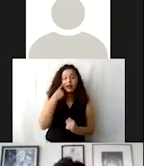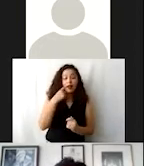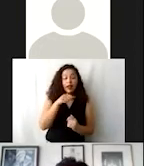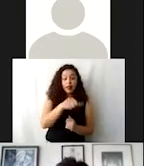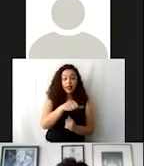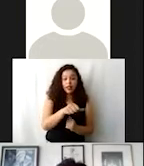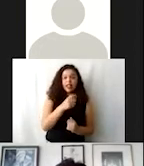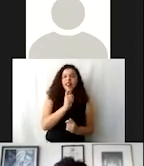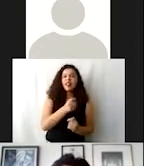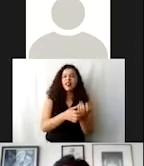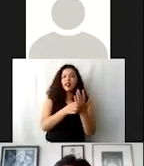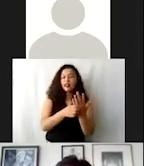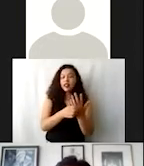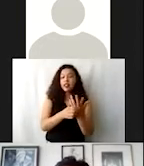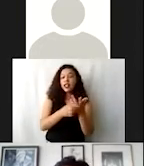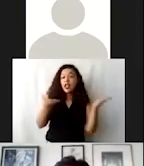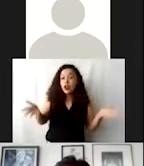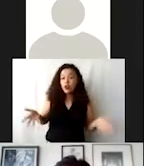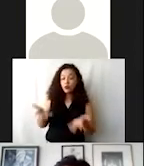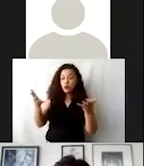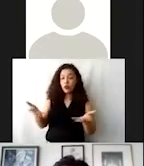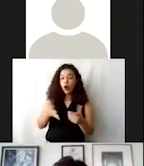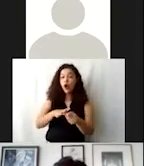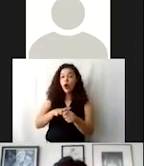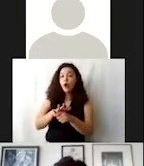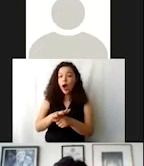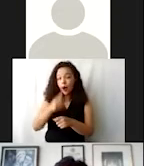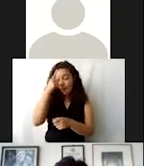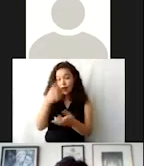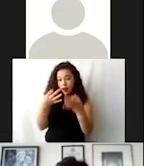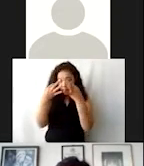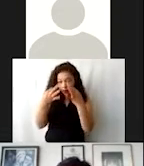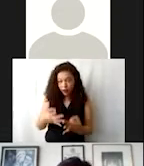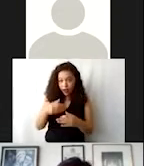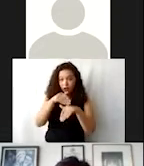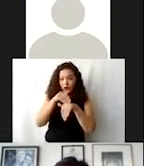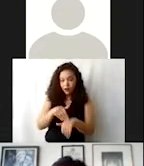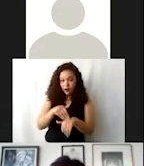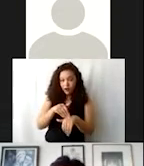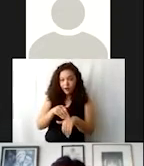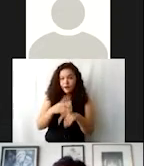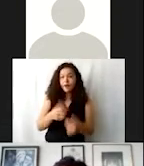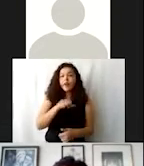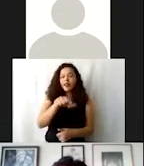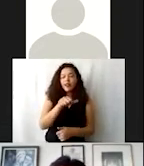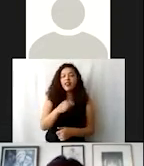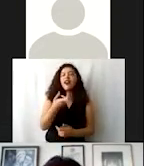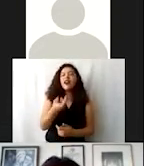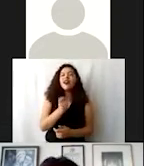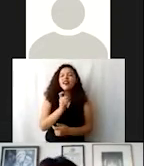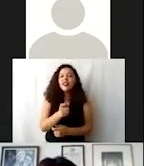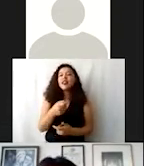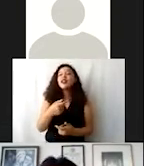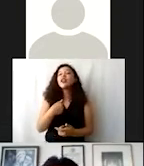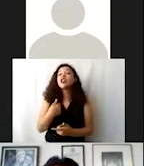sentido en las formalidades del 17 y la del 17 me dice que debo de señalar